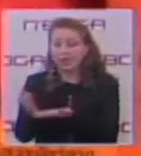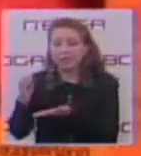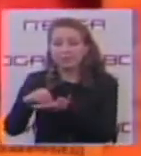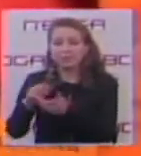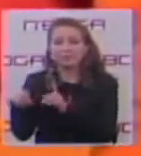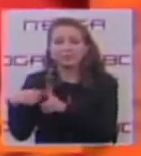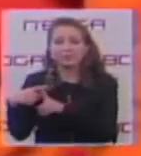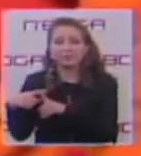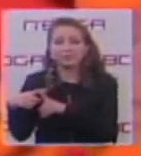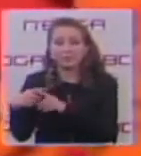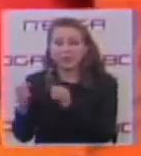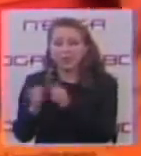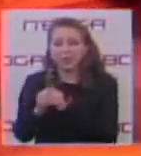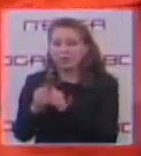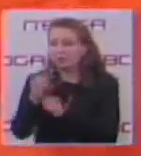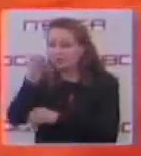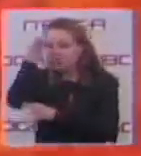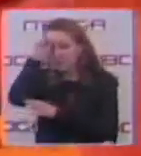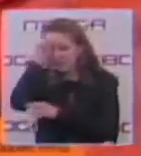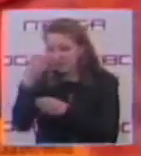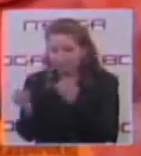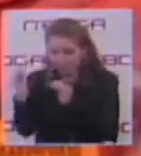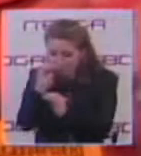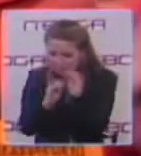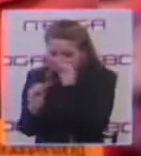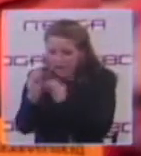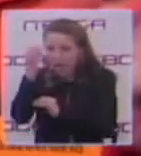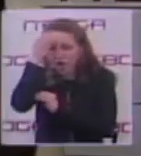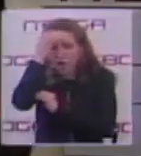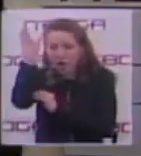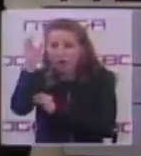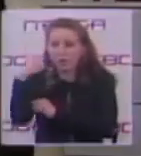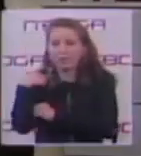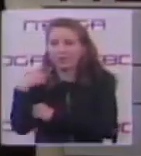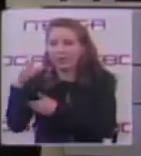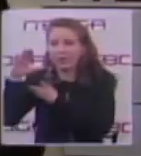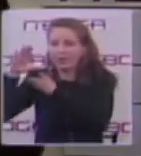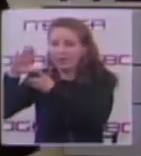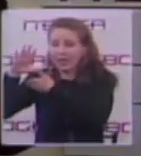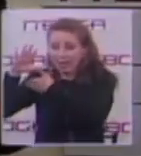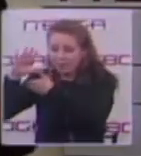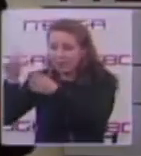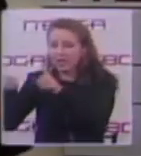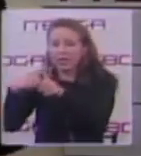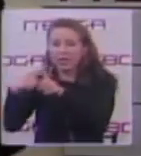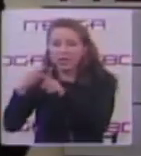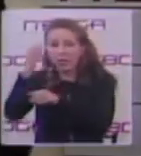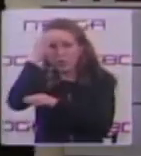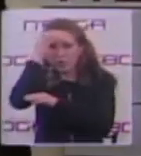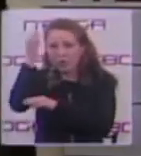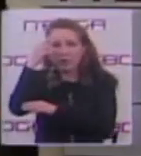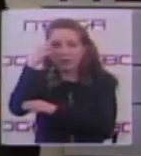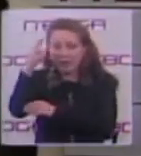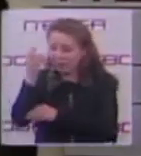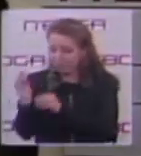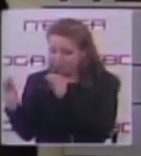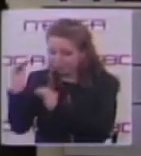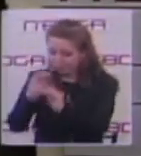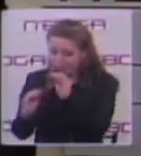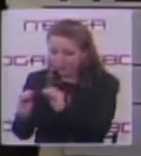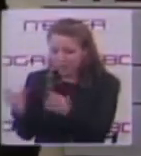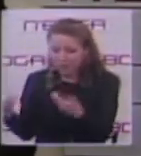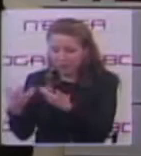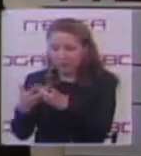adicionalmente con tocino, mezclando y fusionando la cultura americana con la cultura mexicana, y con